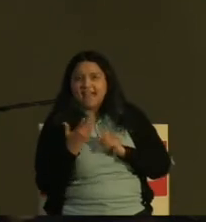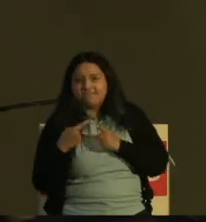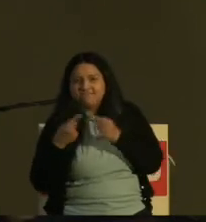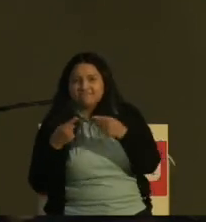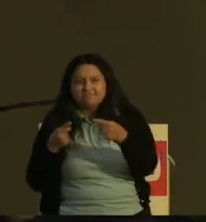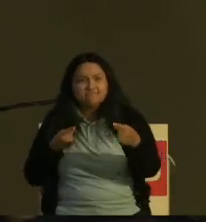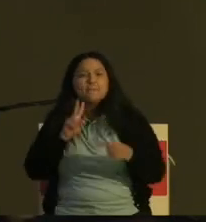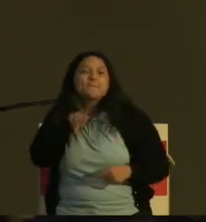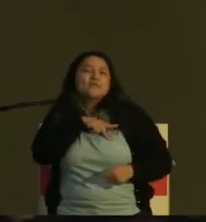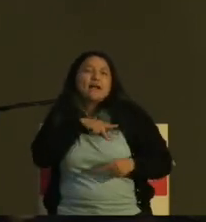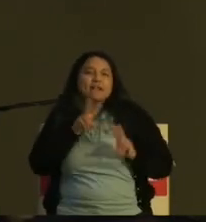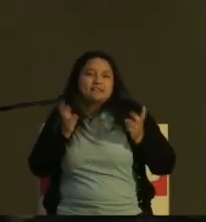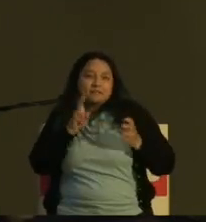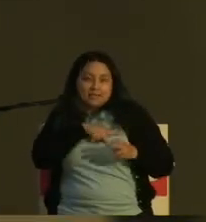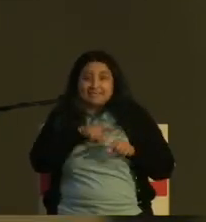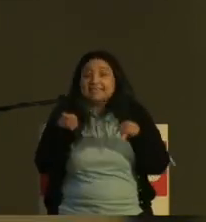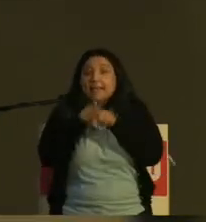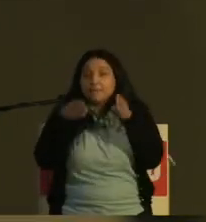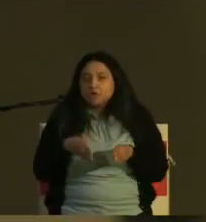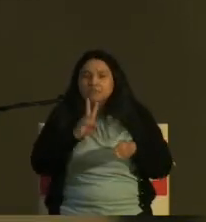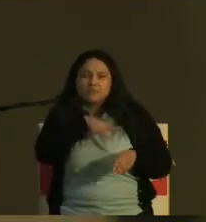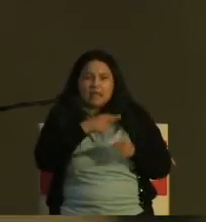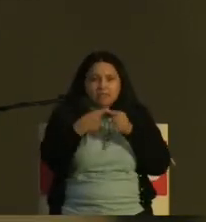fragmentos de personalidad de ese personaje. Y la